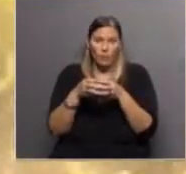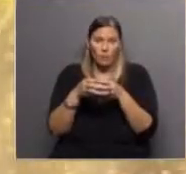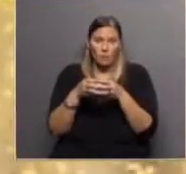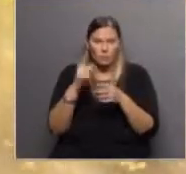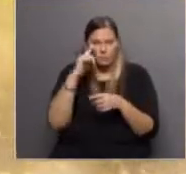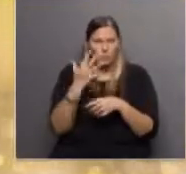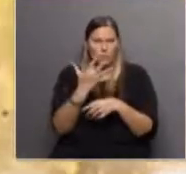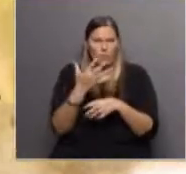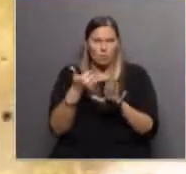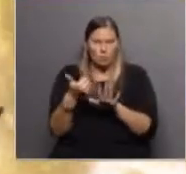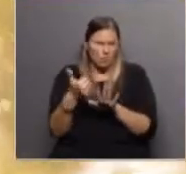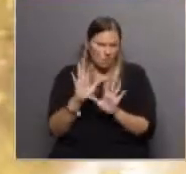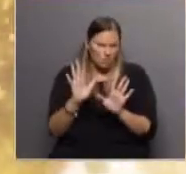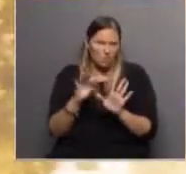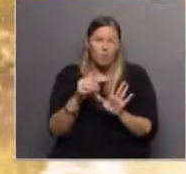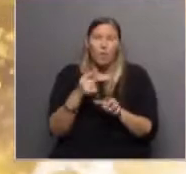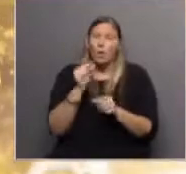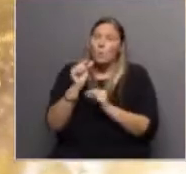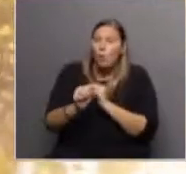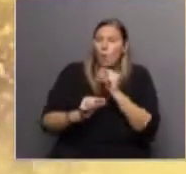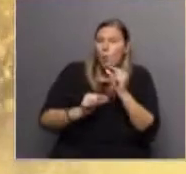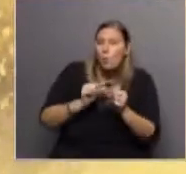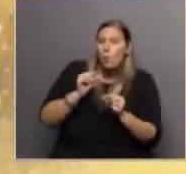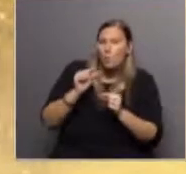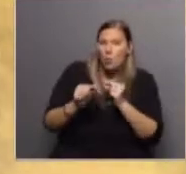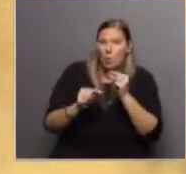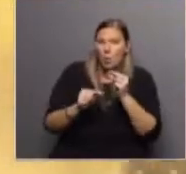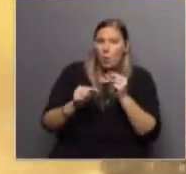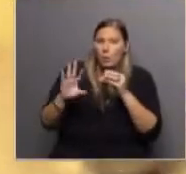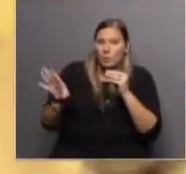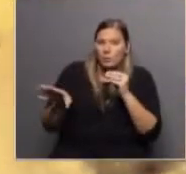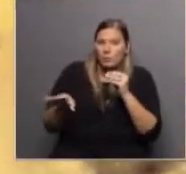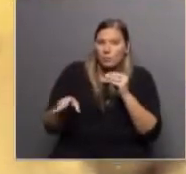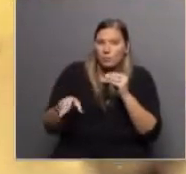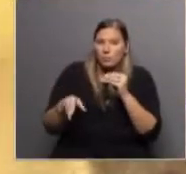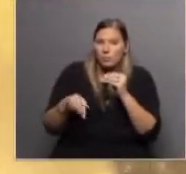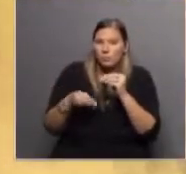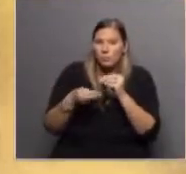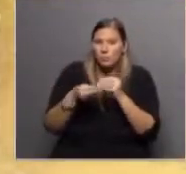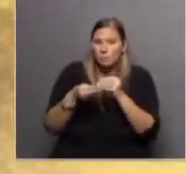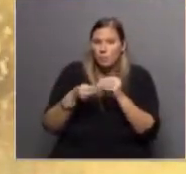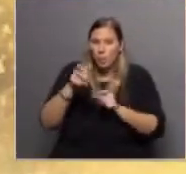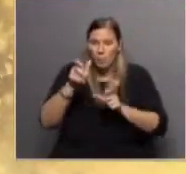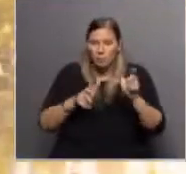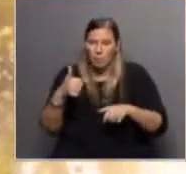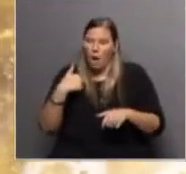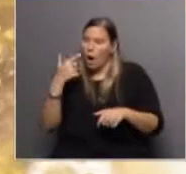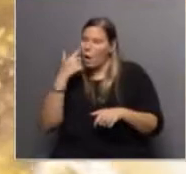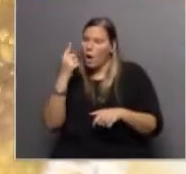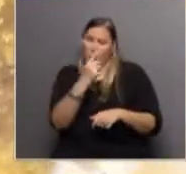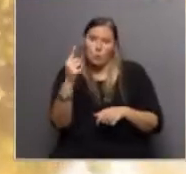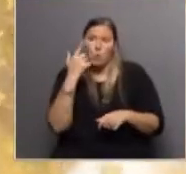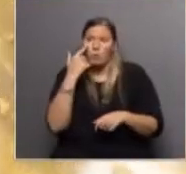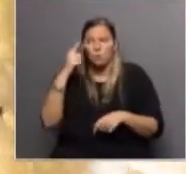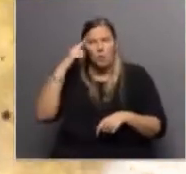éramos 5 o 6 nada más, y de a poco como que fuimos integrando personas que cada uno conocía que